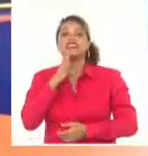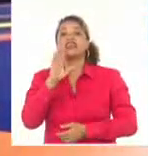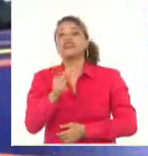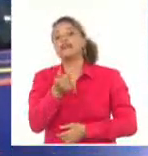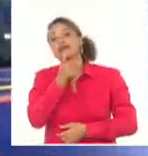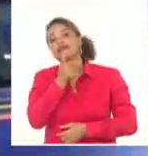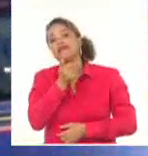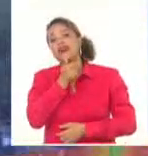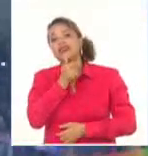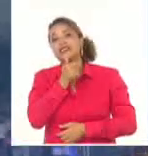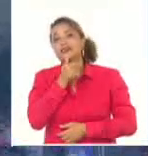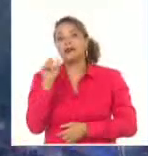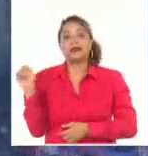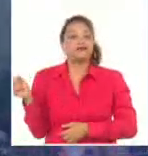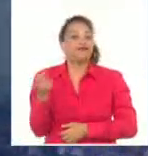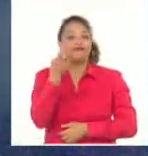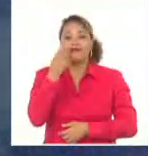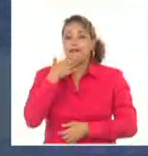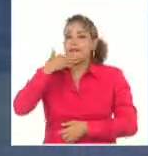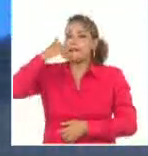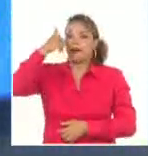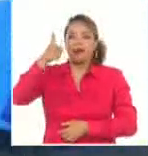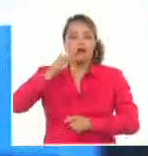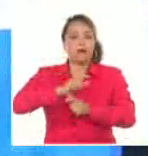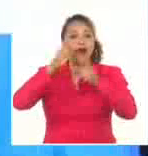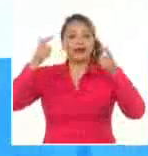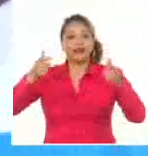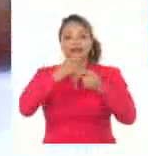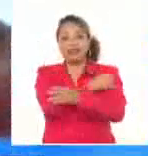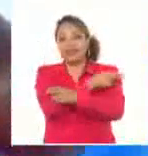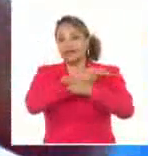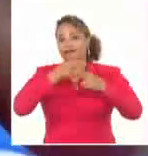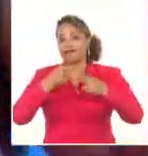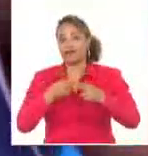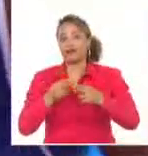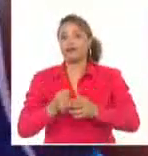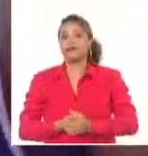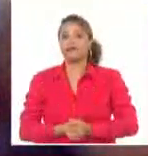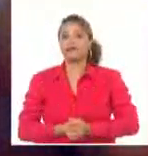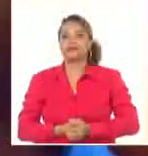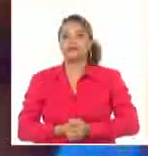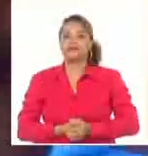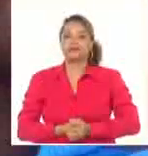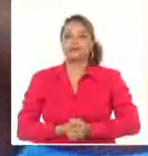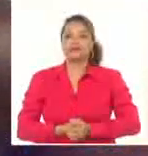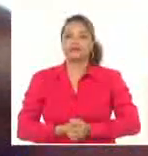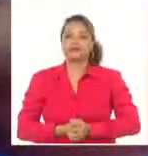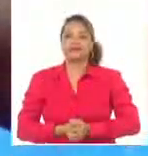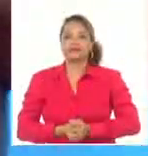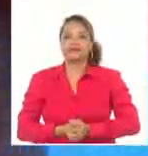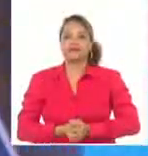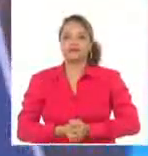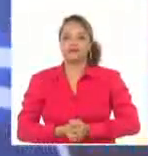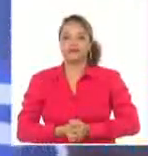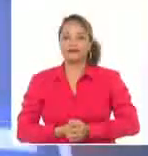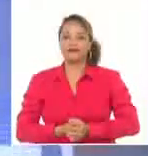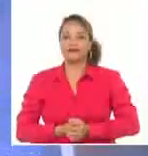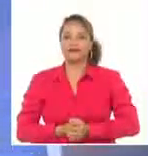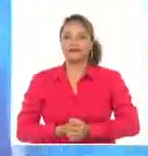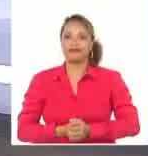pero es uno de los deportistas más grandes de la historia. Daniel Gotay, para el canal cubano de noticias.